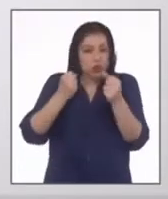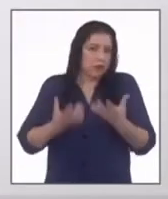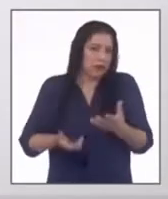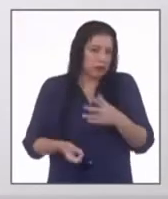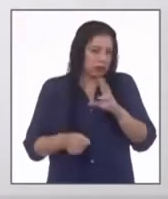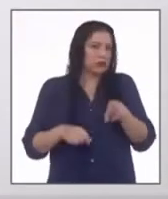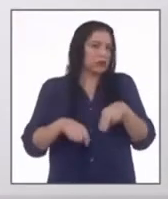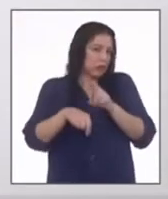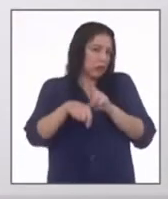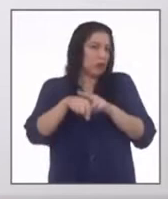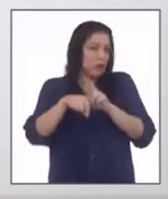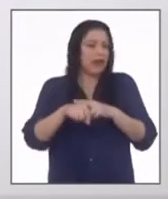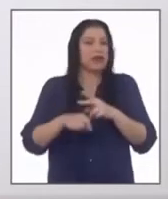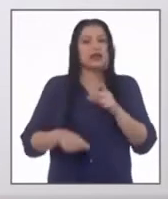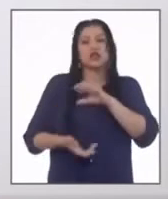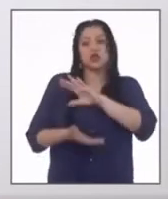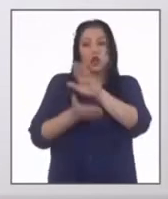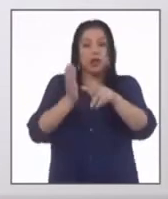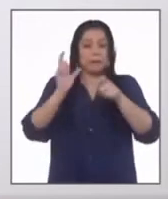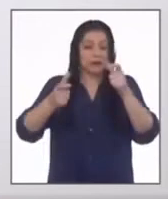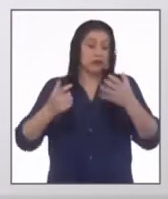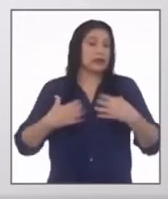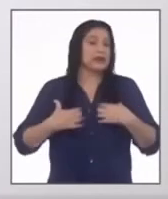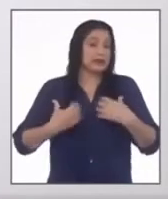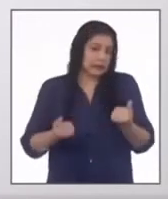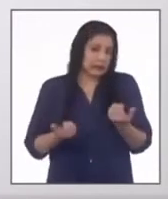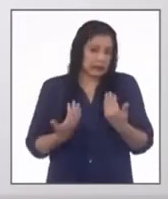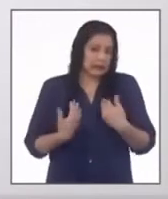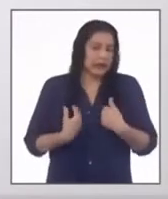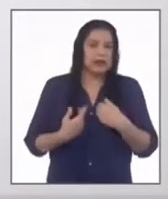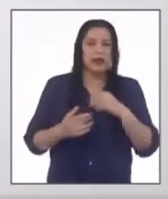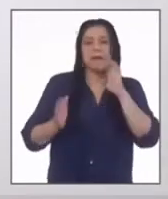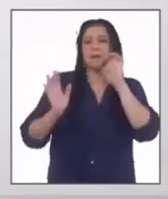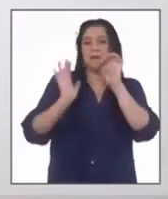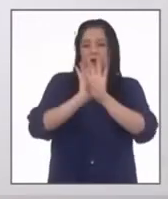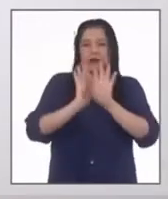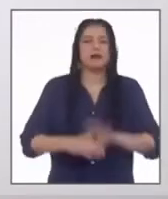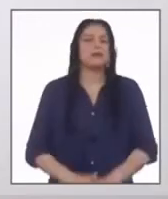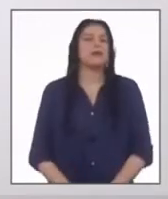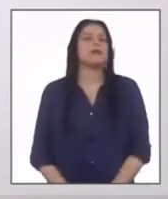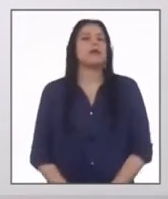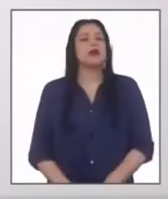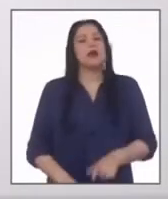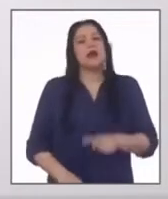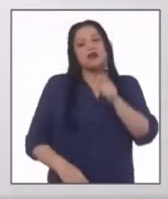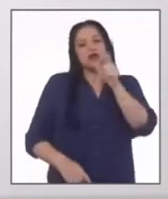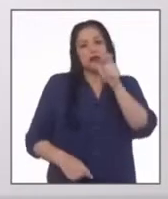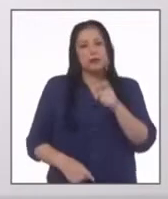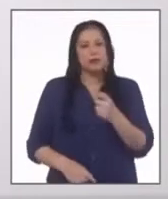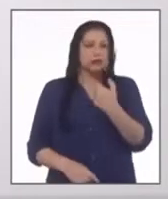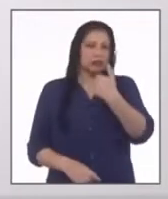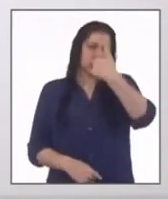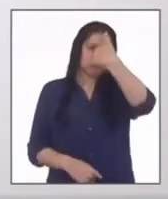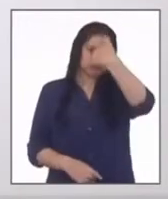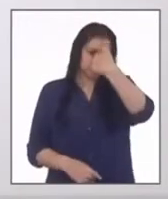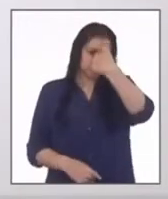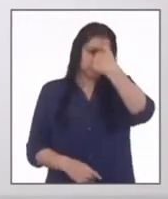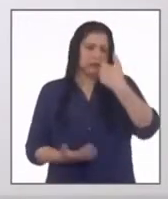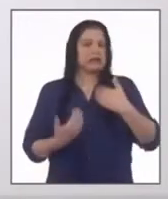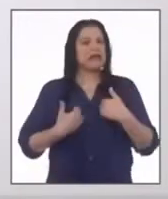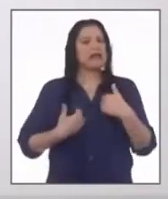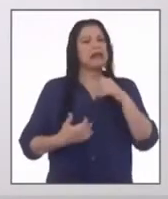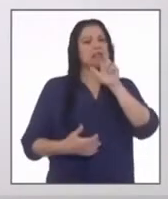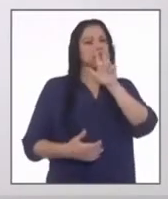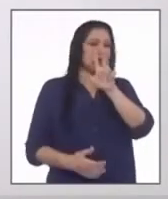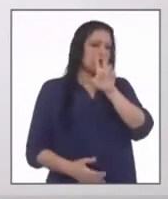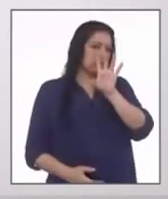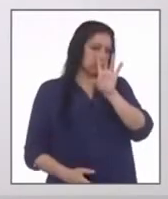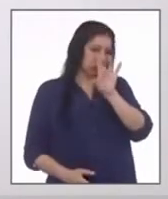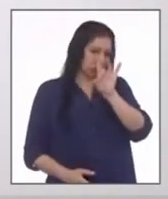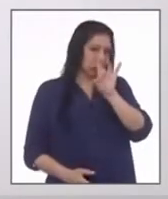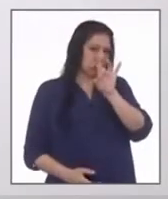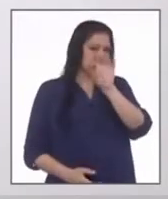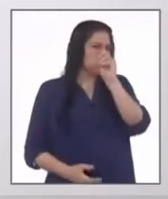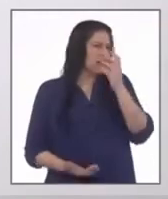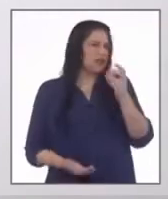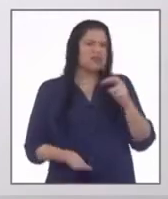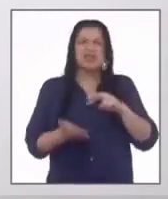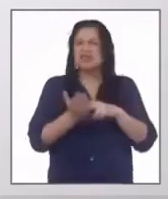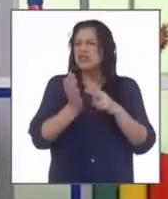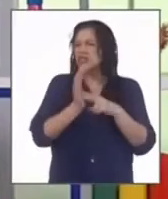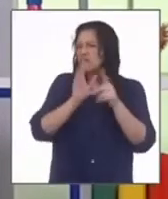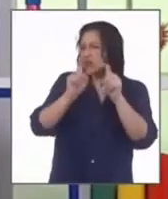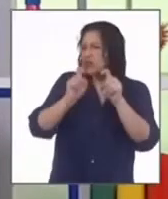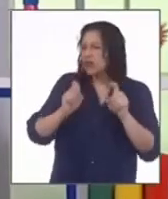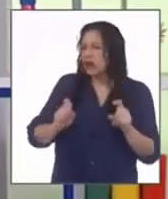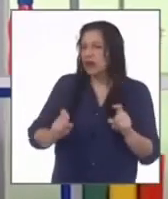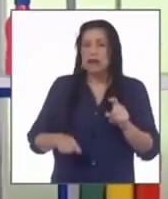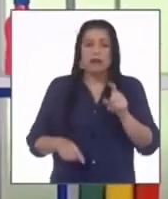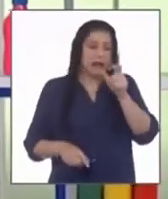que toda persona sana debería tener. Por ejemplo, si alguien tiene una temperatura de 38 grados centígrados, ¿qué